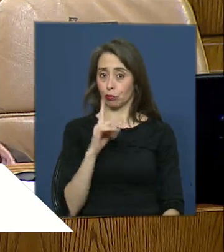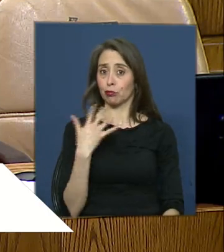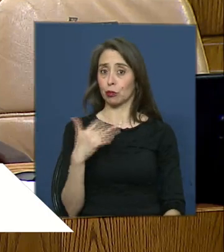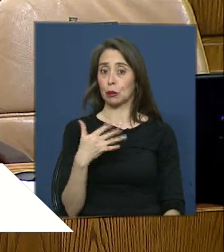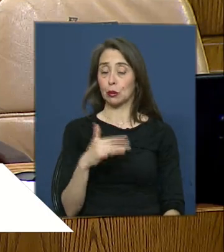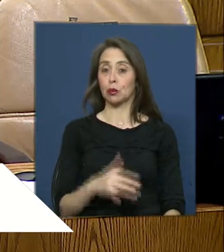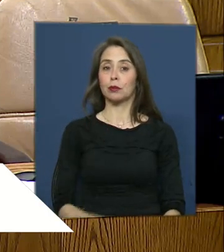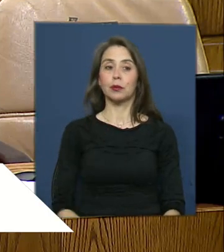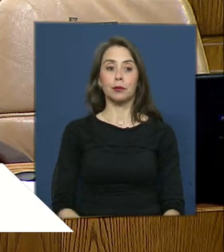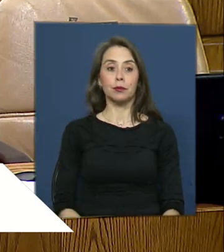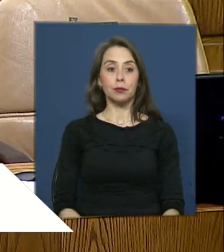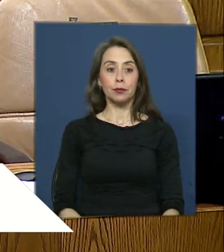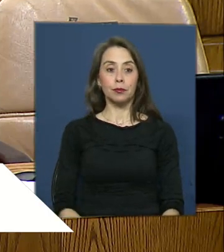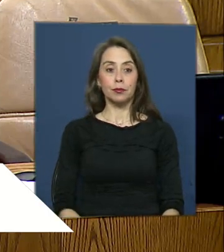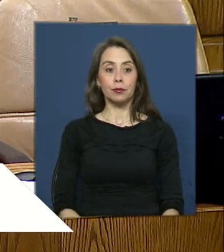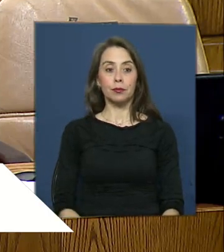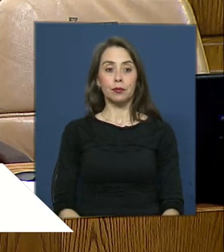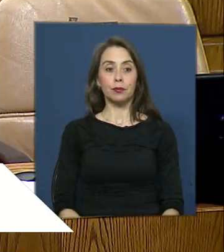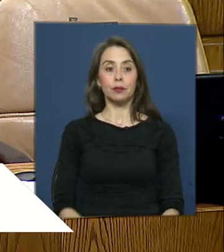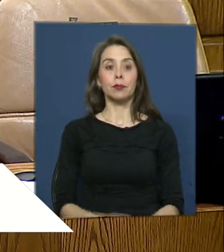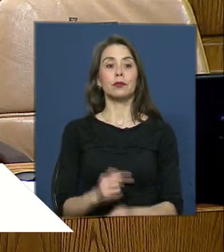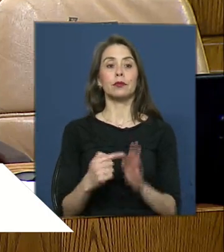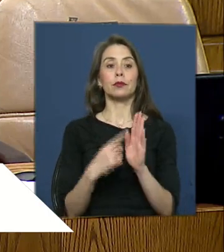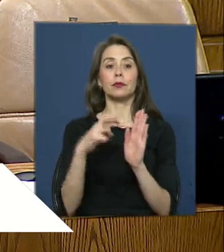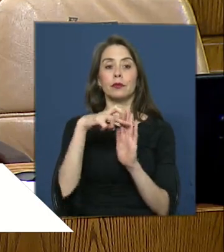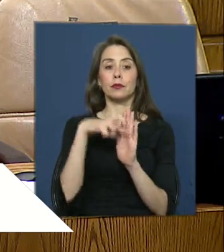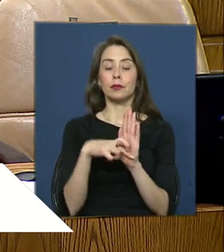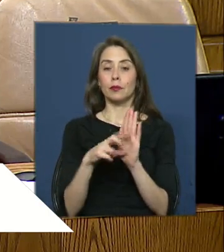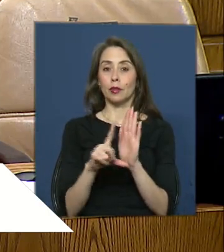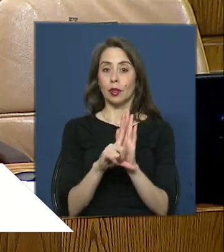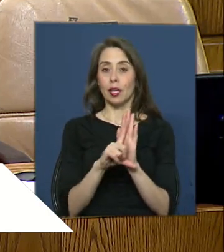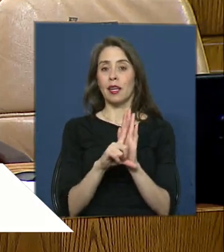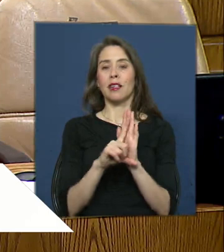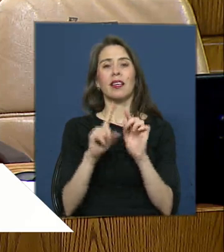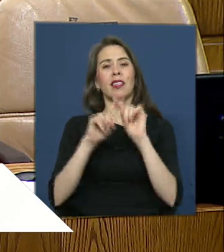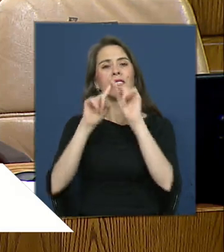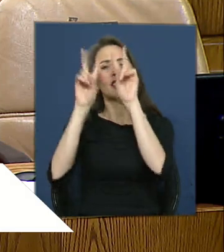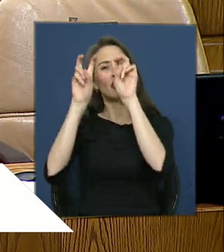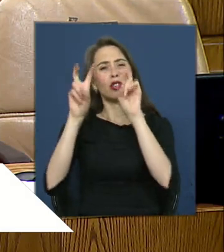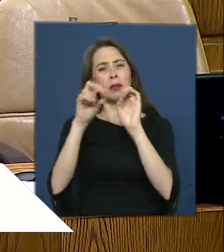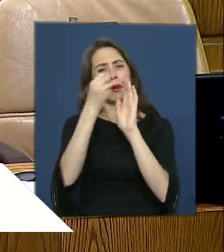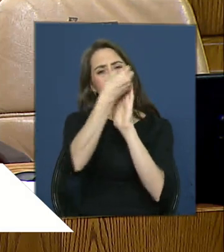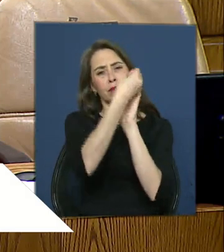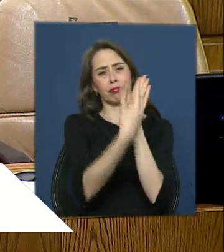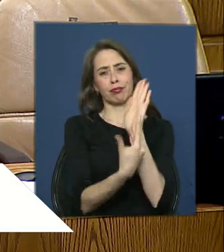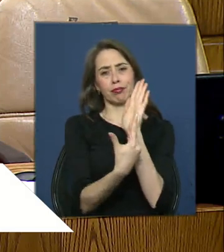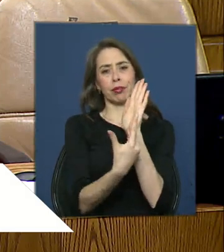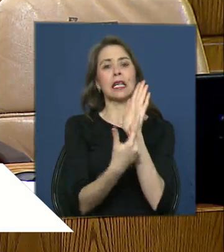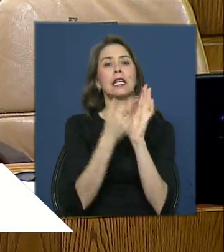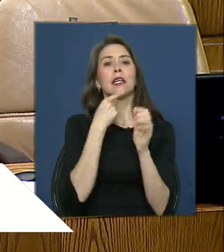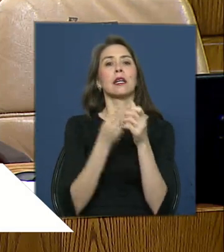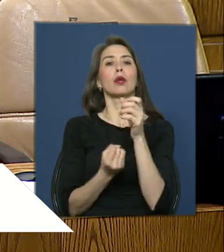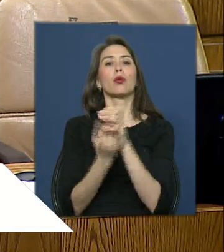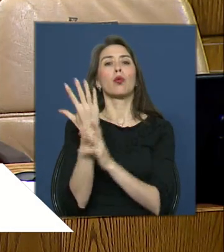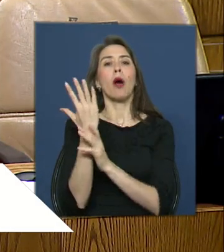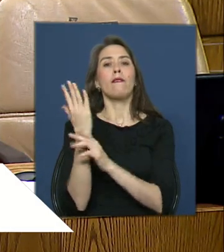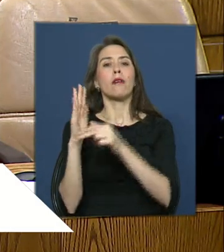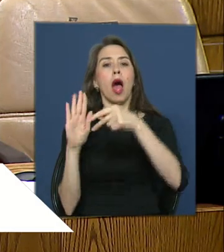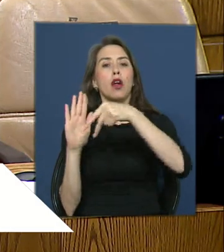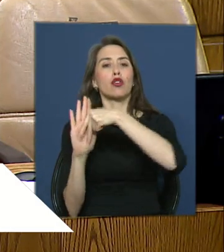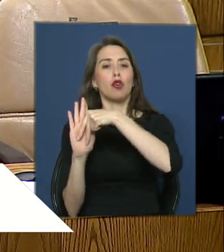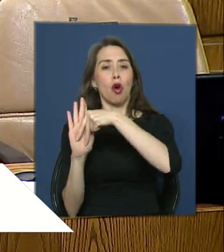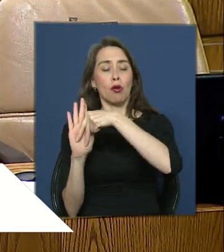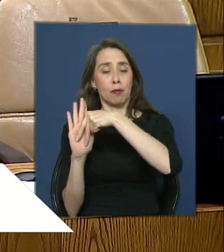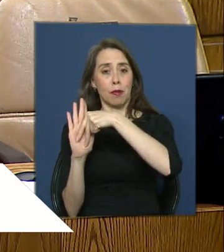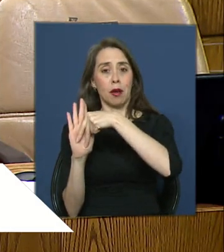importante en que en este proyecto de ley miscelánea se proponga dictar una nueva normativa que permita obtener